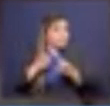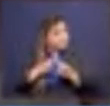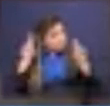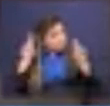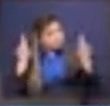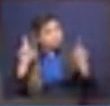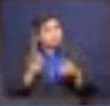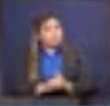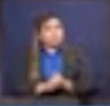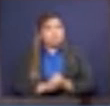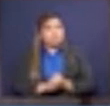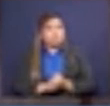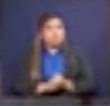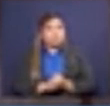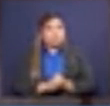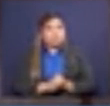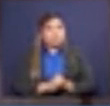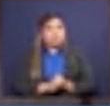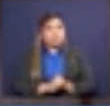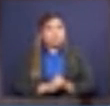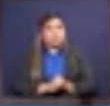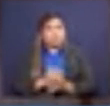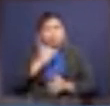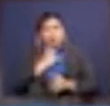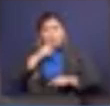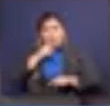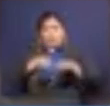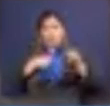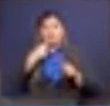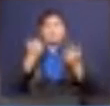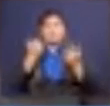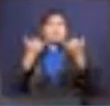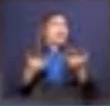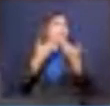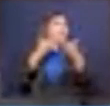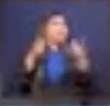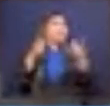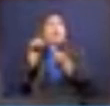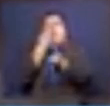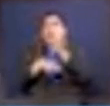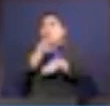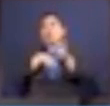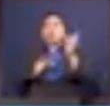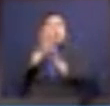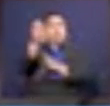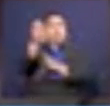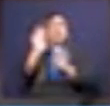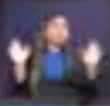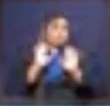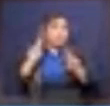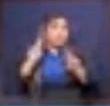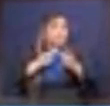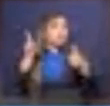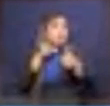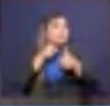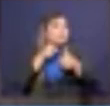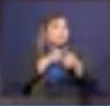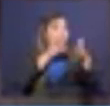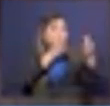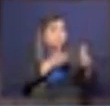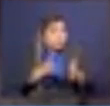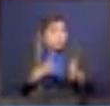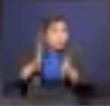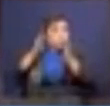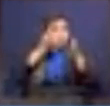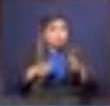no podemos hablar de un plan de reactivación económica sin atender el proceso de reapertura de